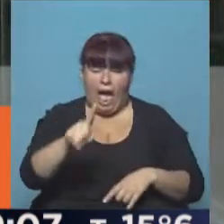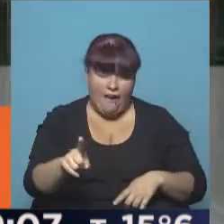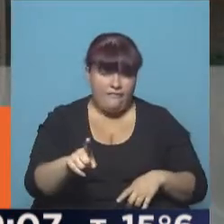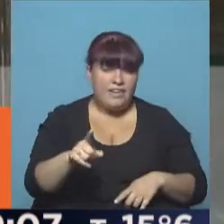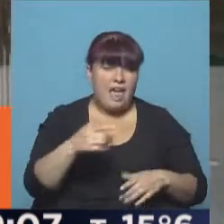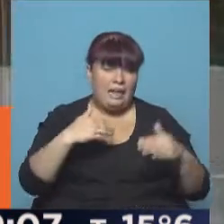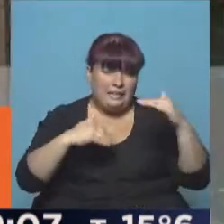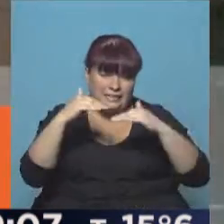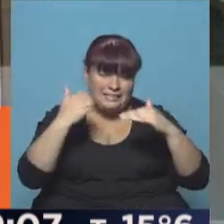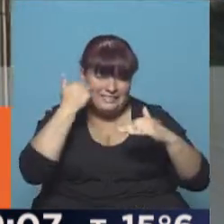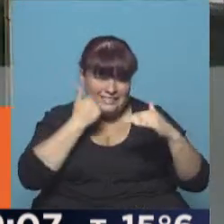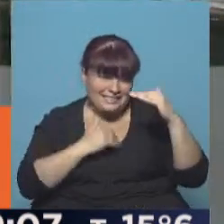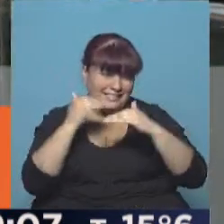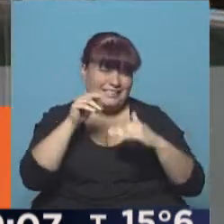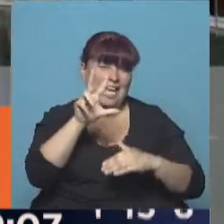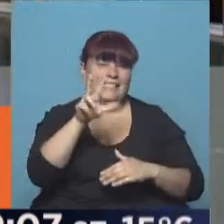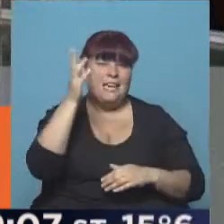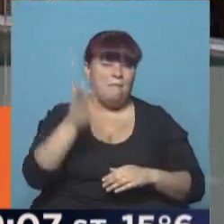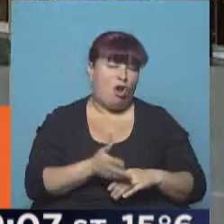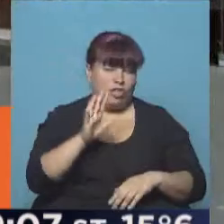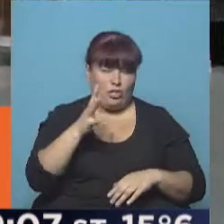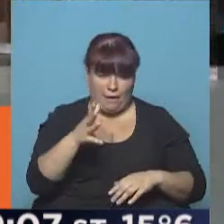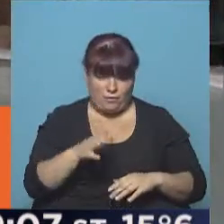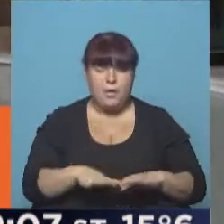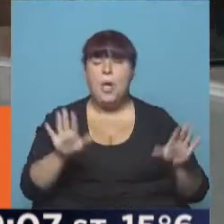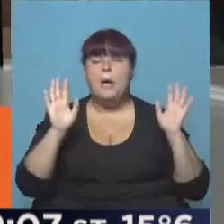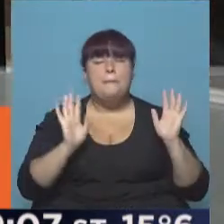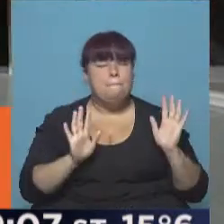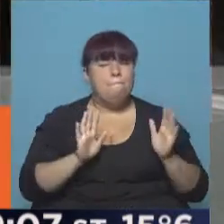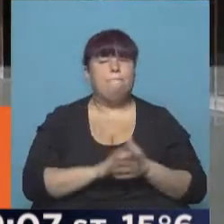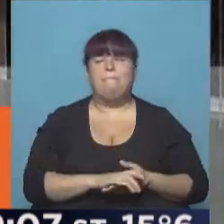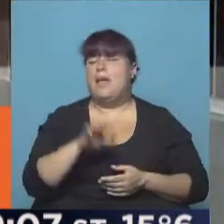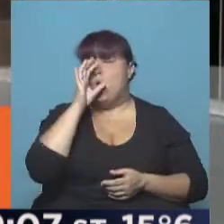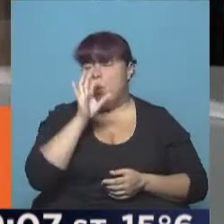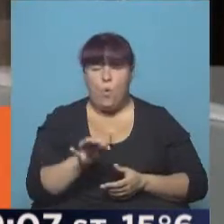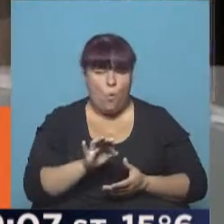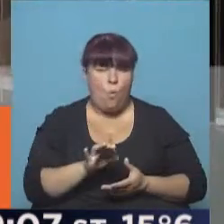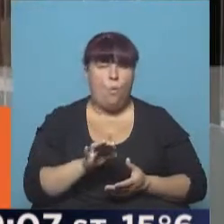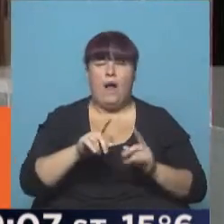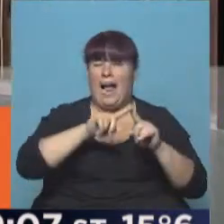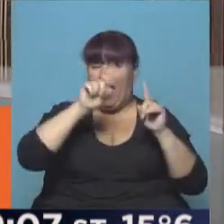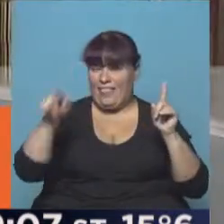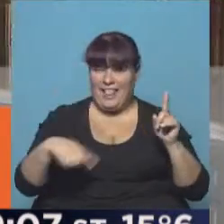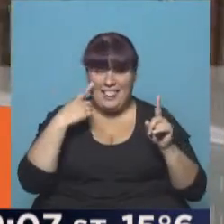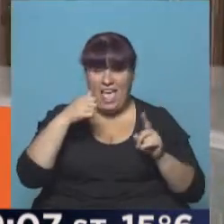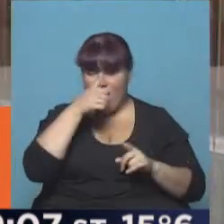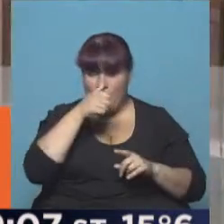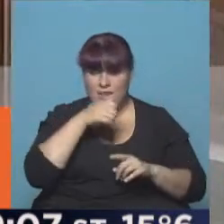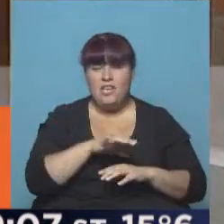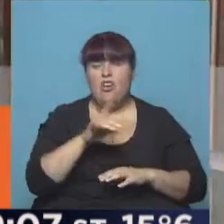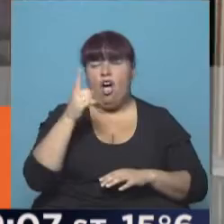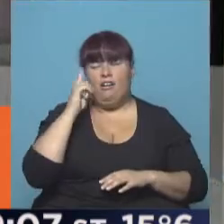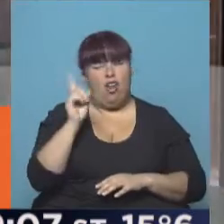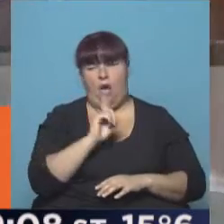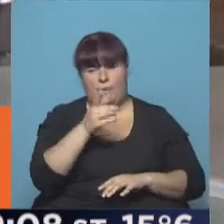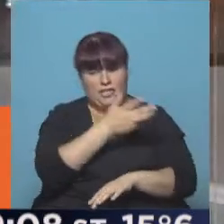terminó acercando a unos 3 puntos más o menos, pero en ningún momento de la jornada de ese domingo daba la